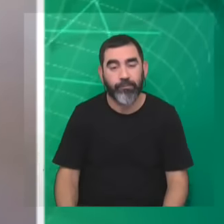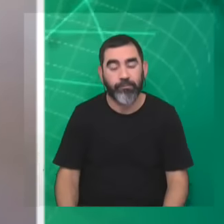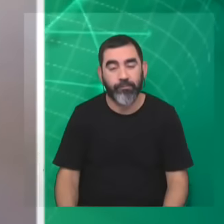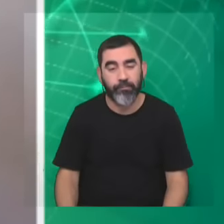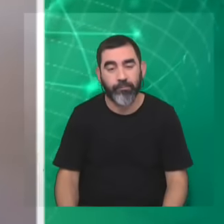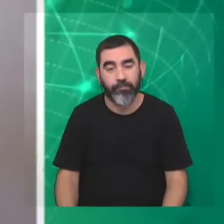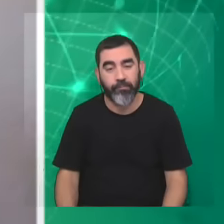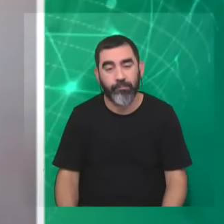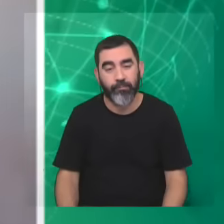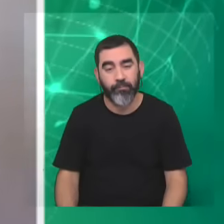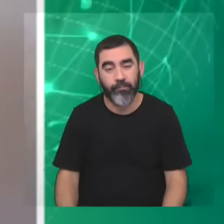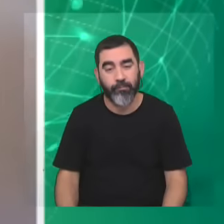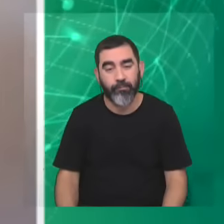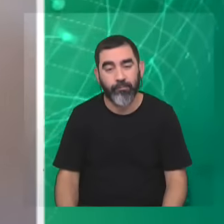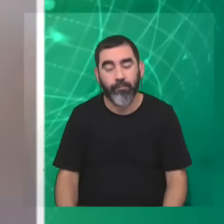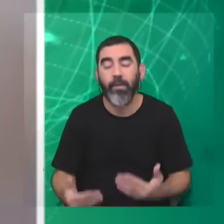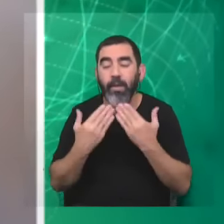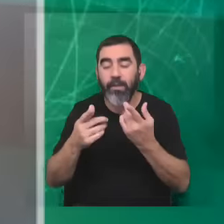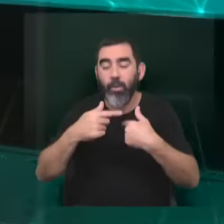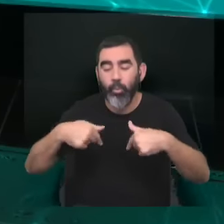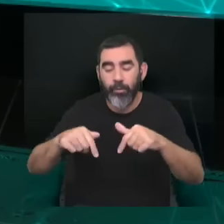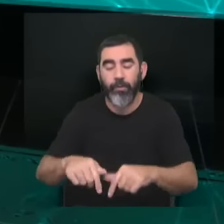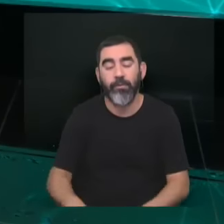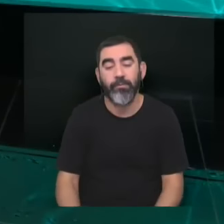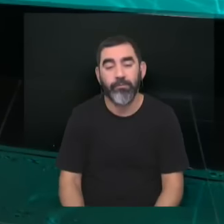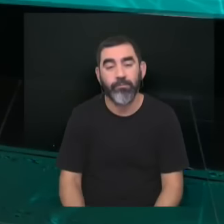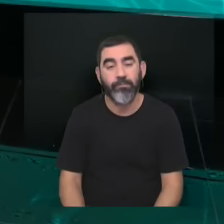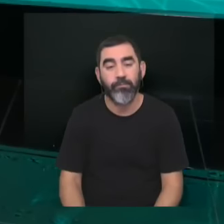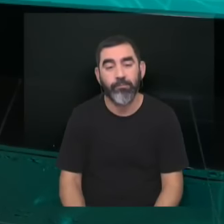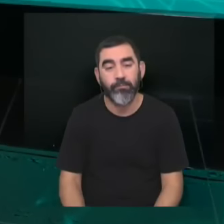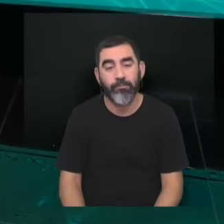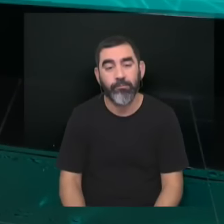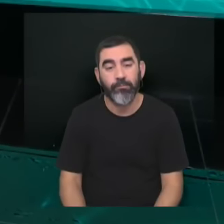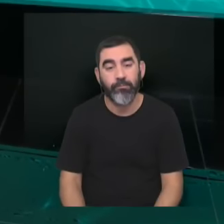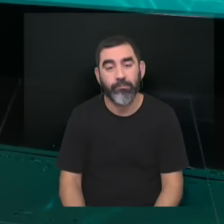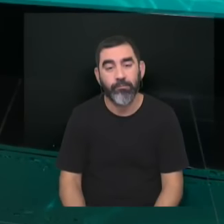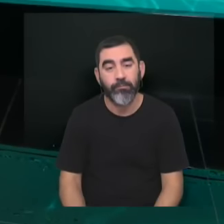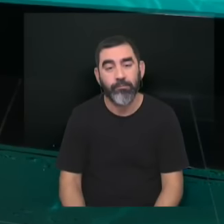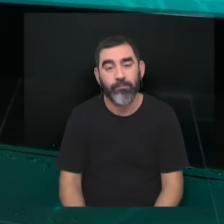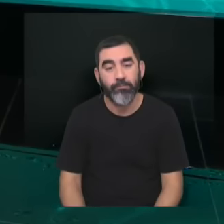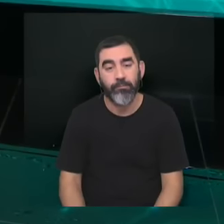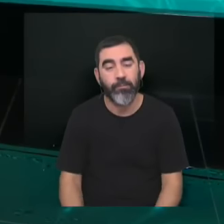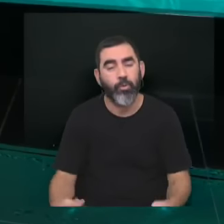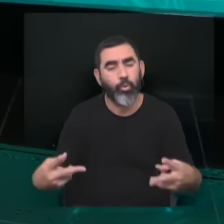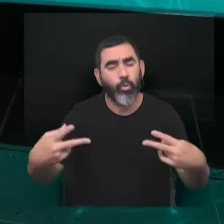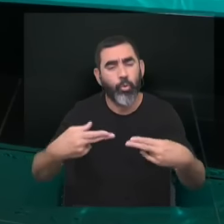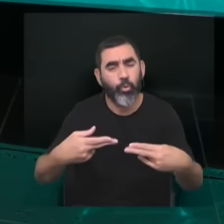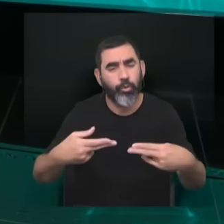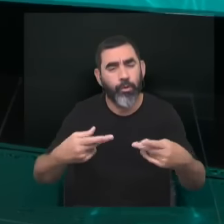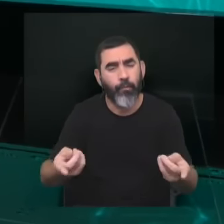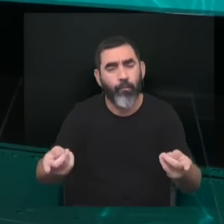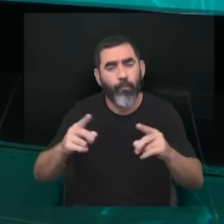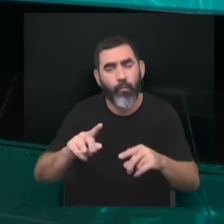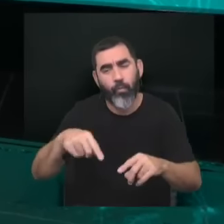Gracias por el momento Muchas gracias nosotros seguimos ahora con mbd noticias hacemos una brevísima pausa y